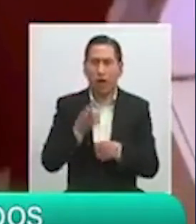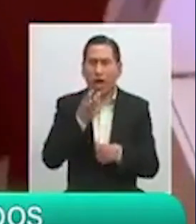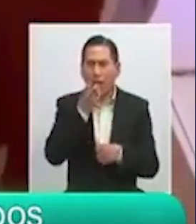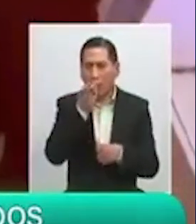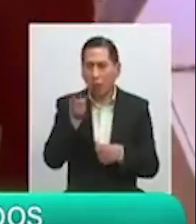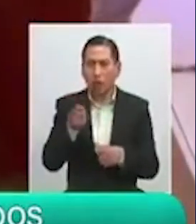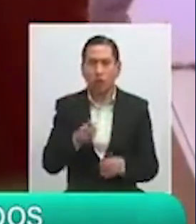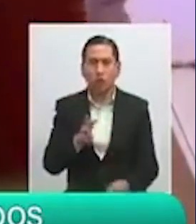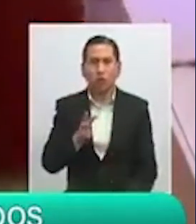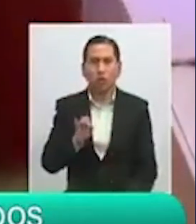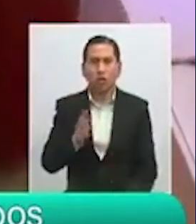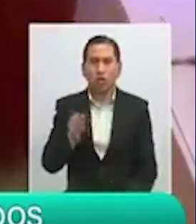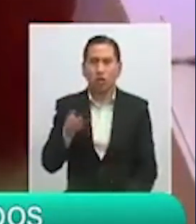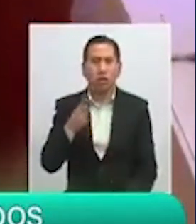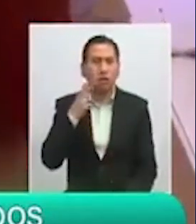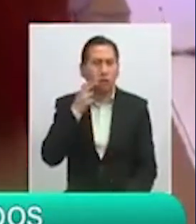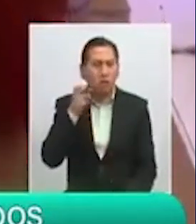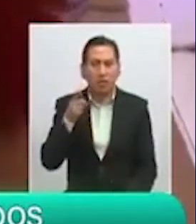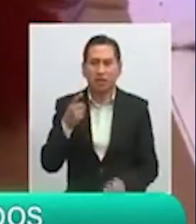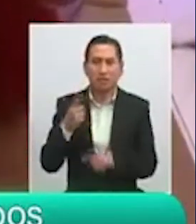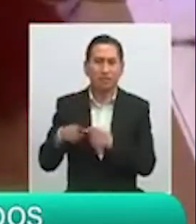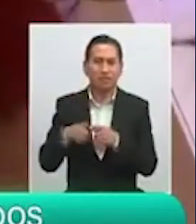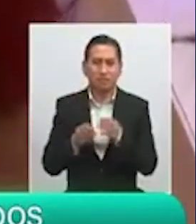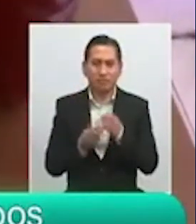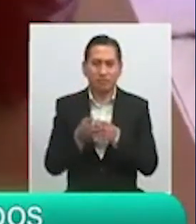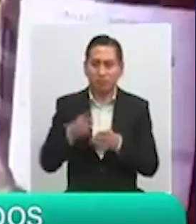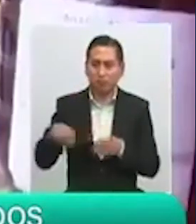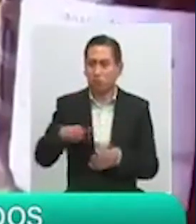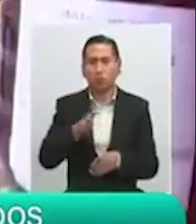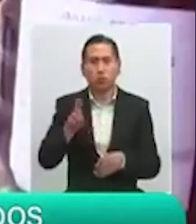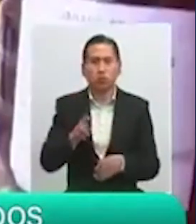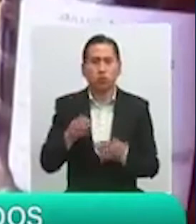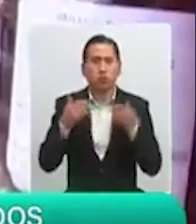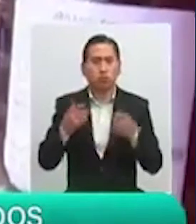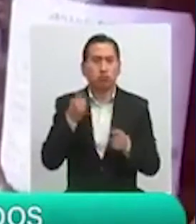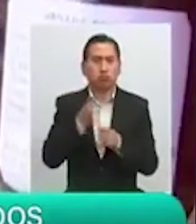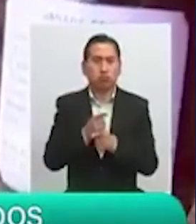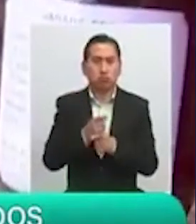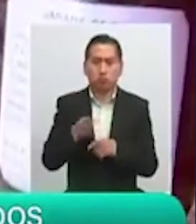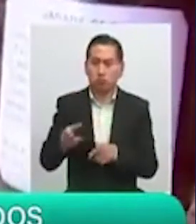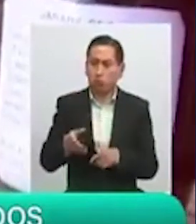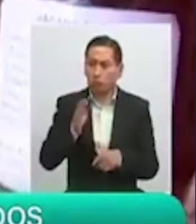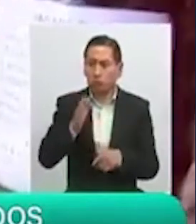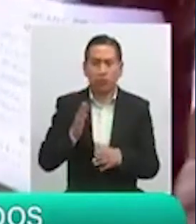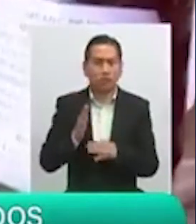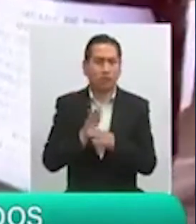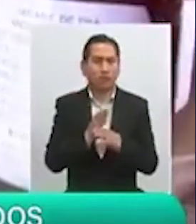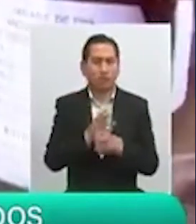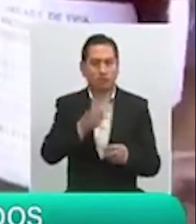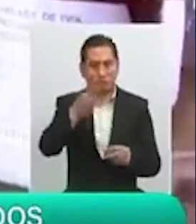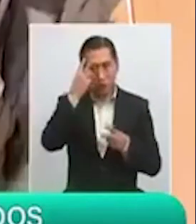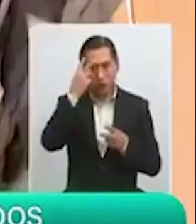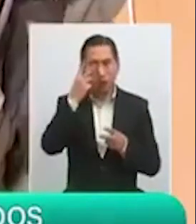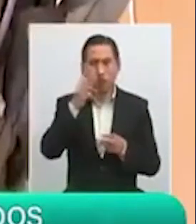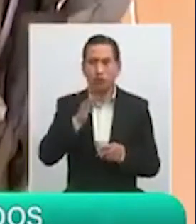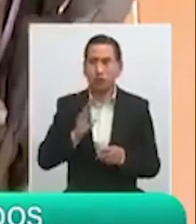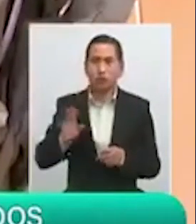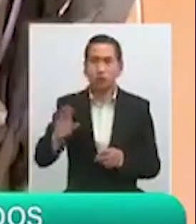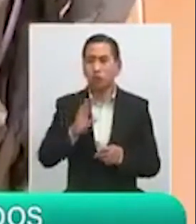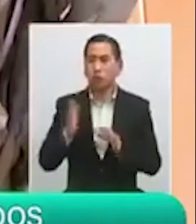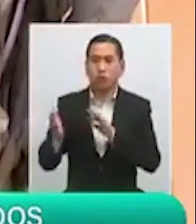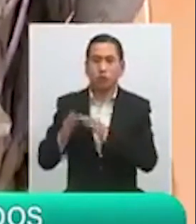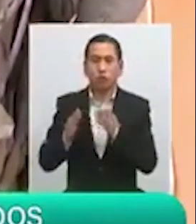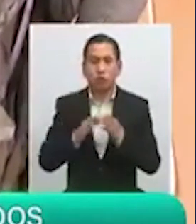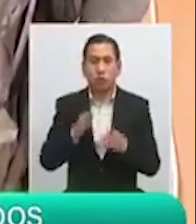huirahuira, miel, manzanilla, entre otros, fueron usados como remedio para combatir este virus. Cada pueblo indígena tiene